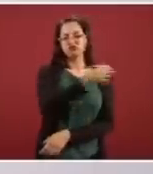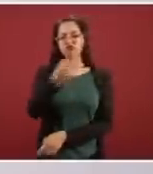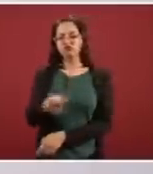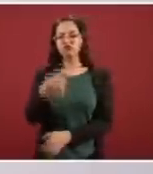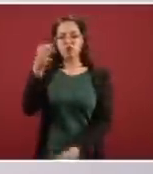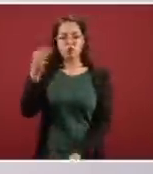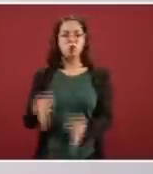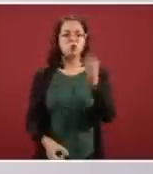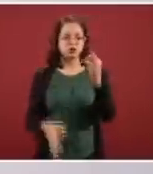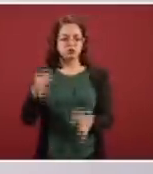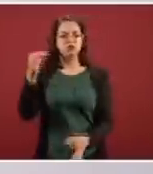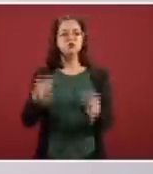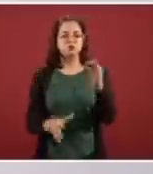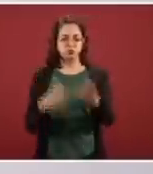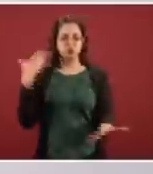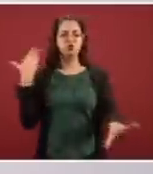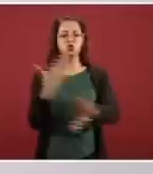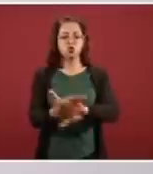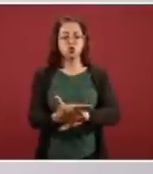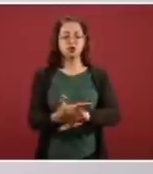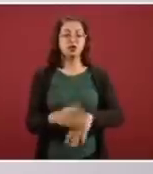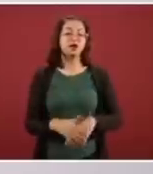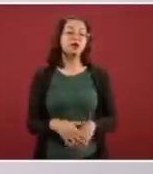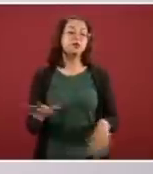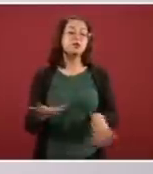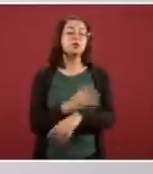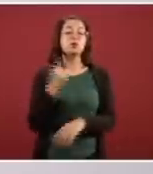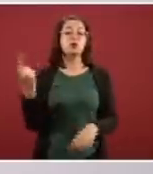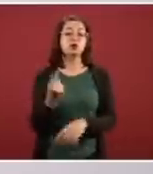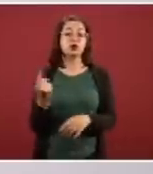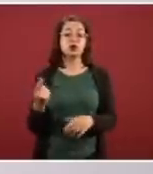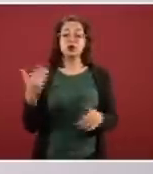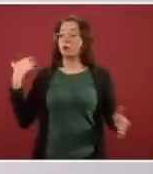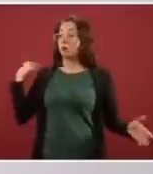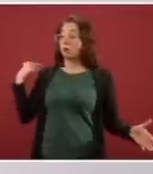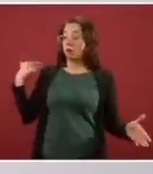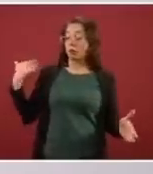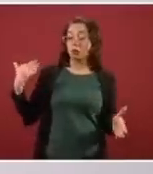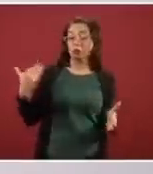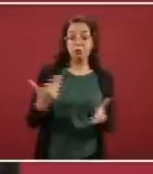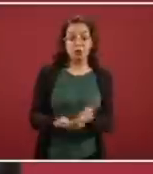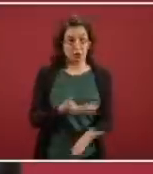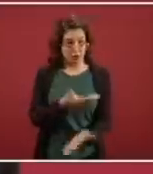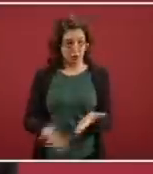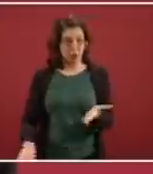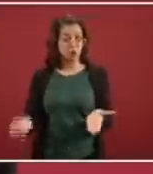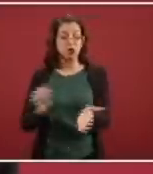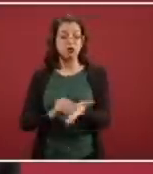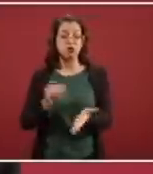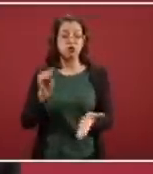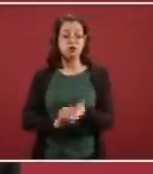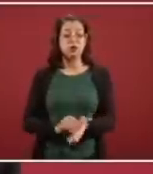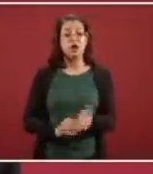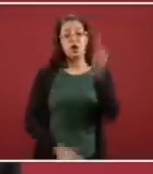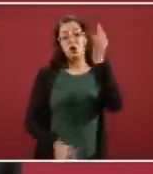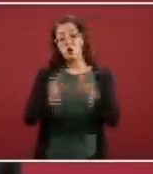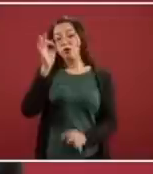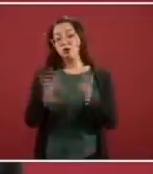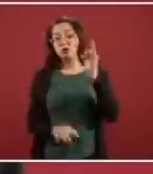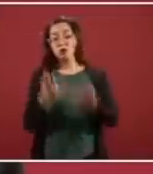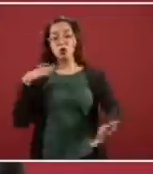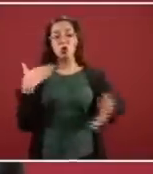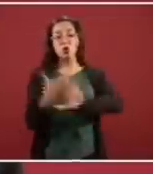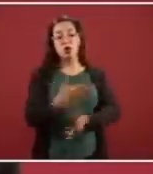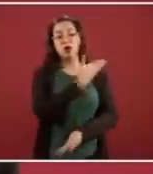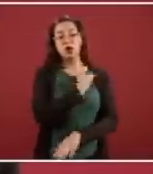antes nada más o hasta ahora, porque sigue vigente, se le puede juzgar al presidente